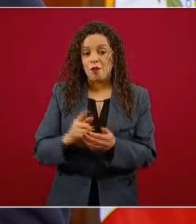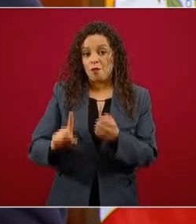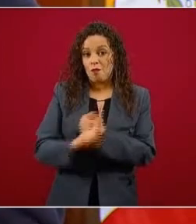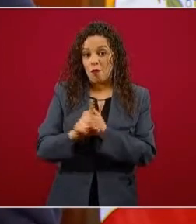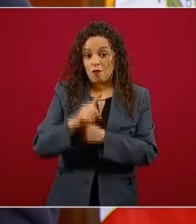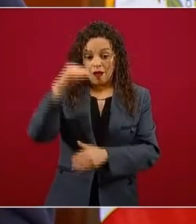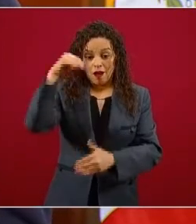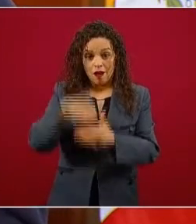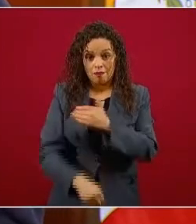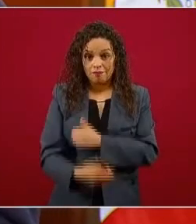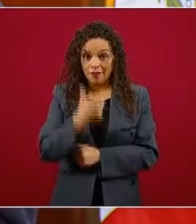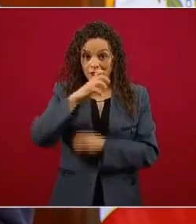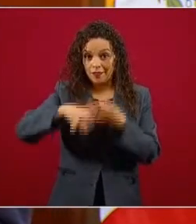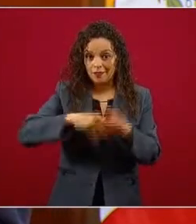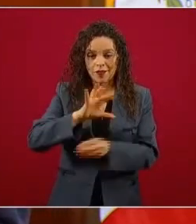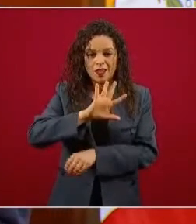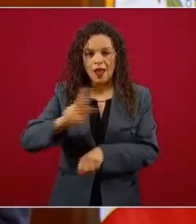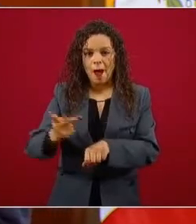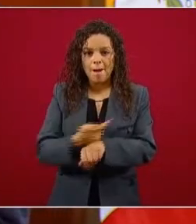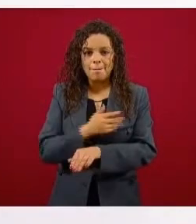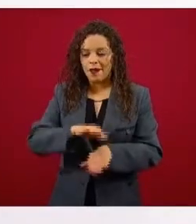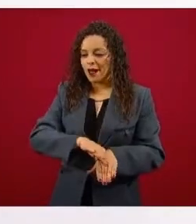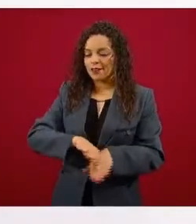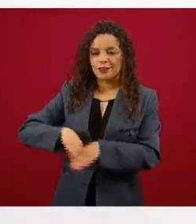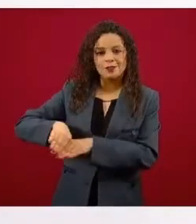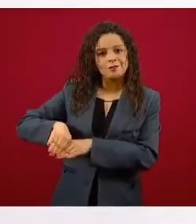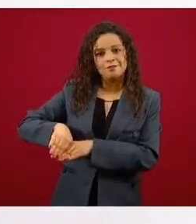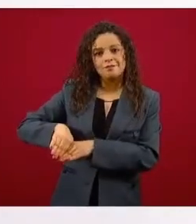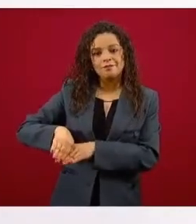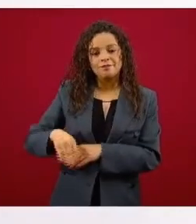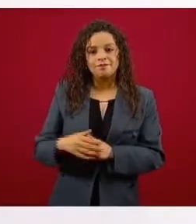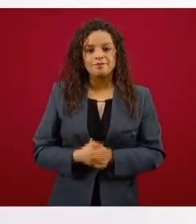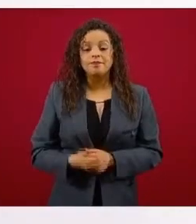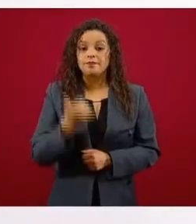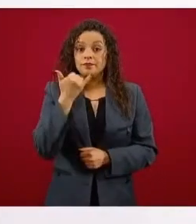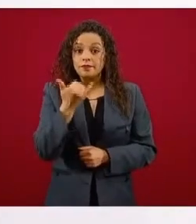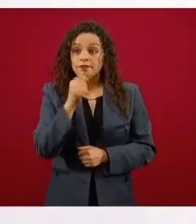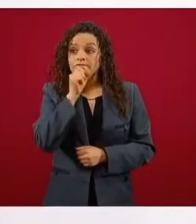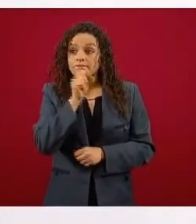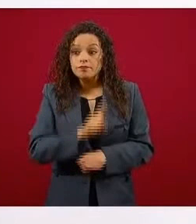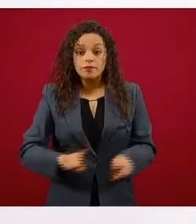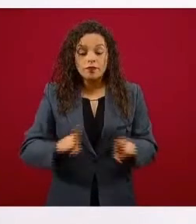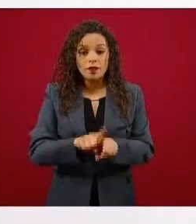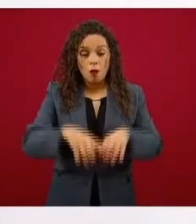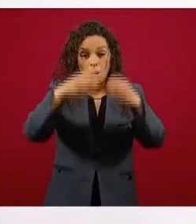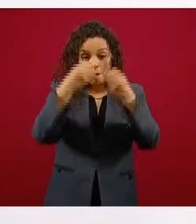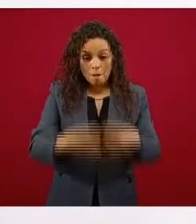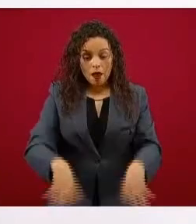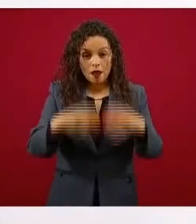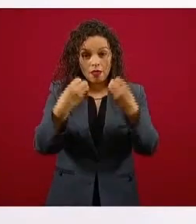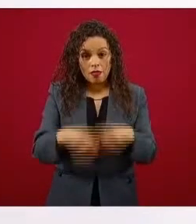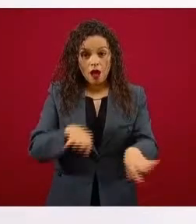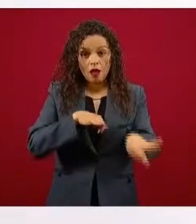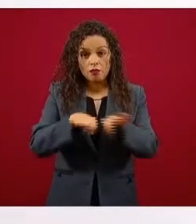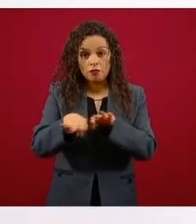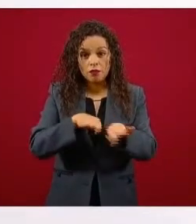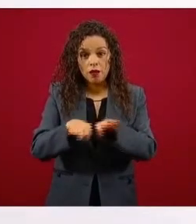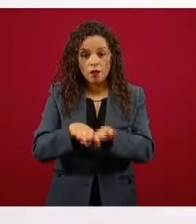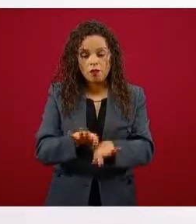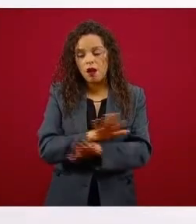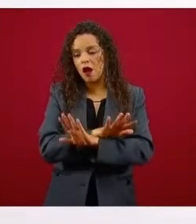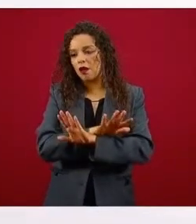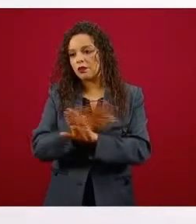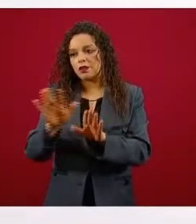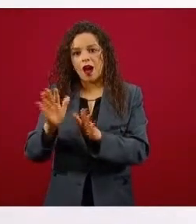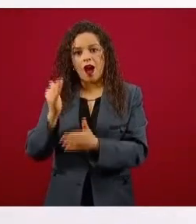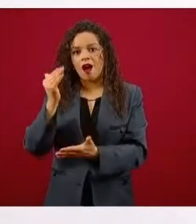Además, la pérdida de empleos también ya tocó fondo. En abril